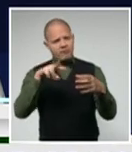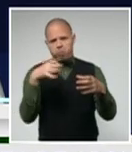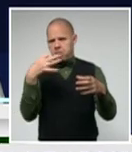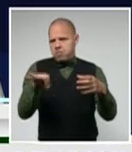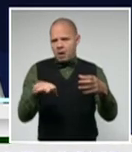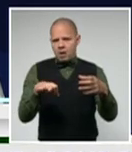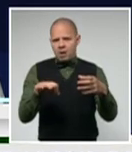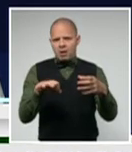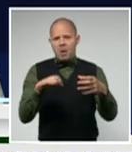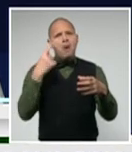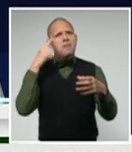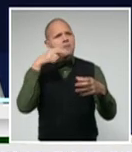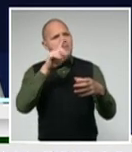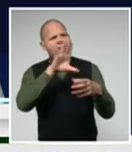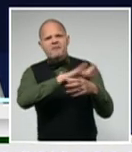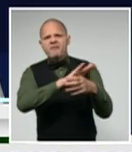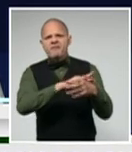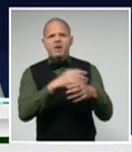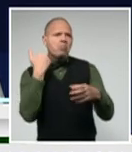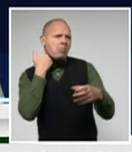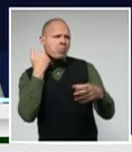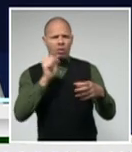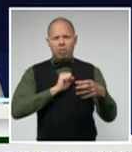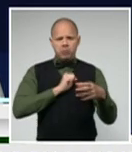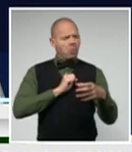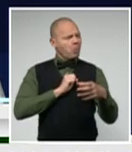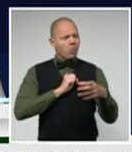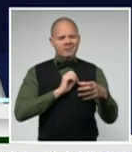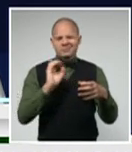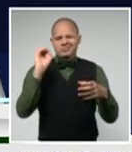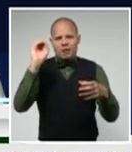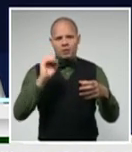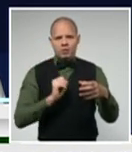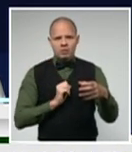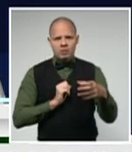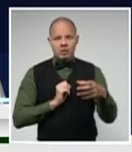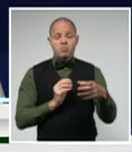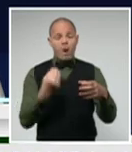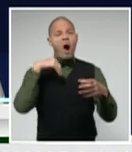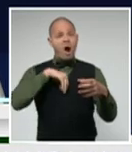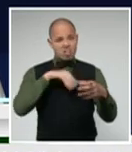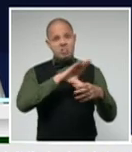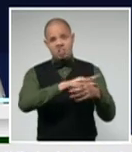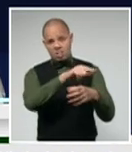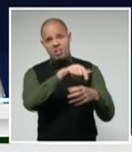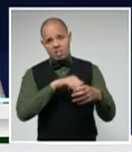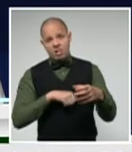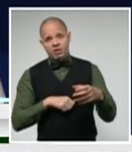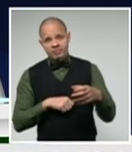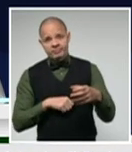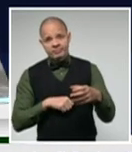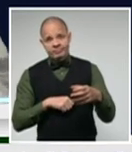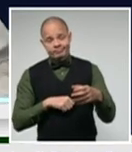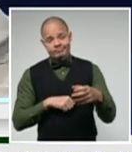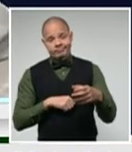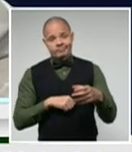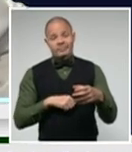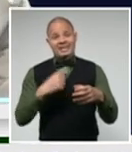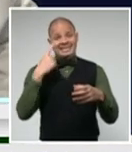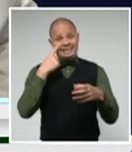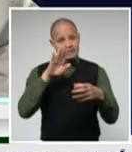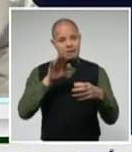el momento que se hizo el diagnóstico de la enfermedad. Esto hace que de todos los